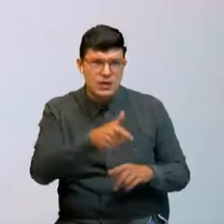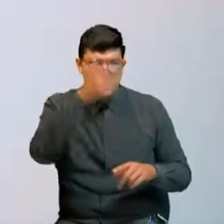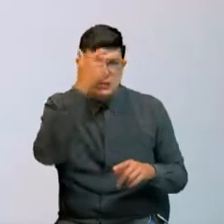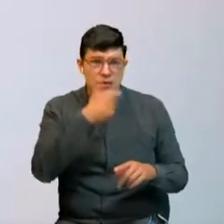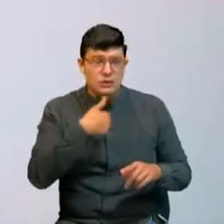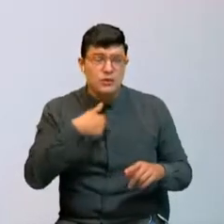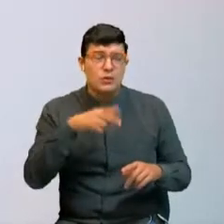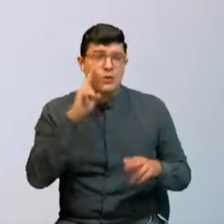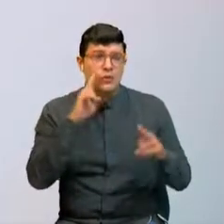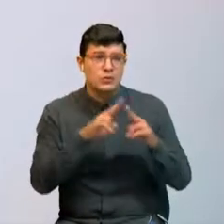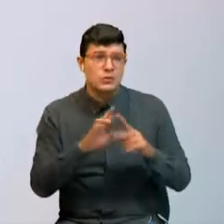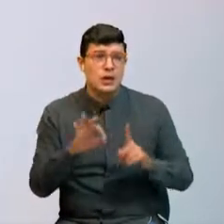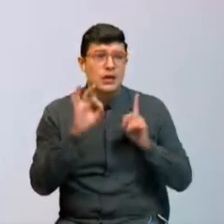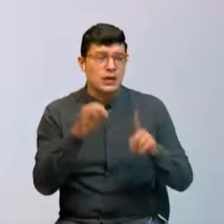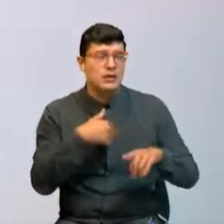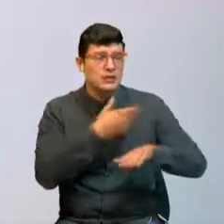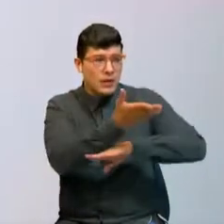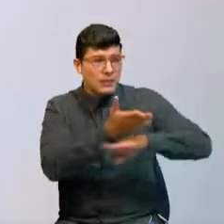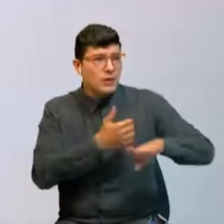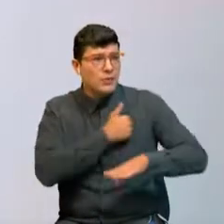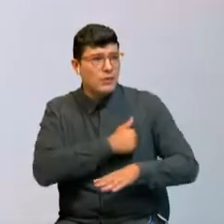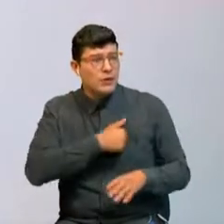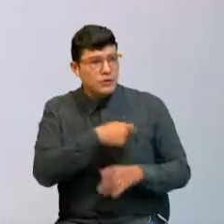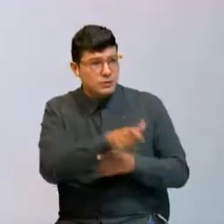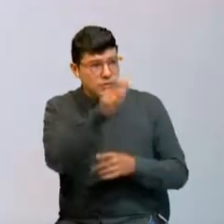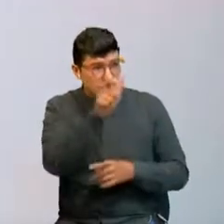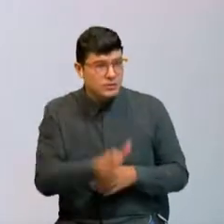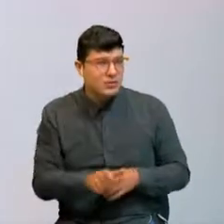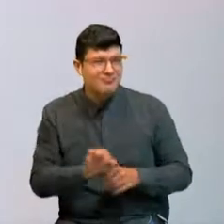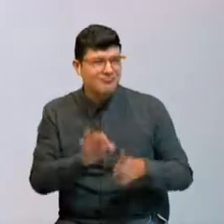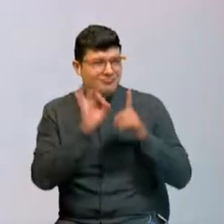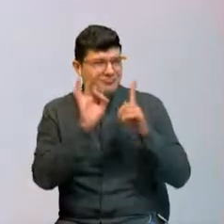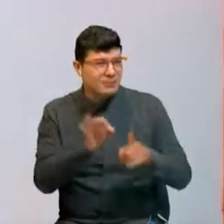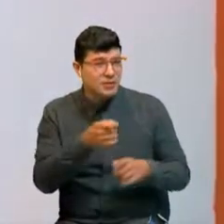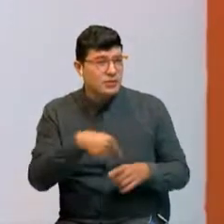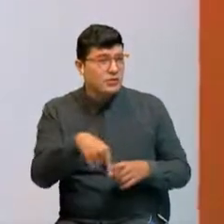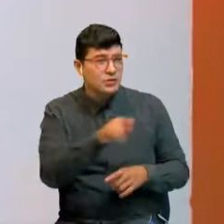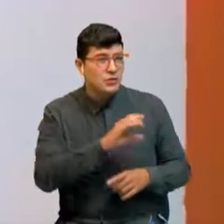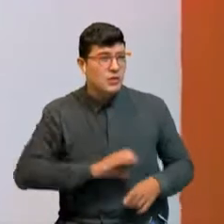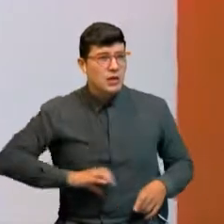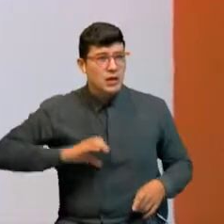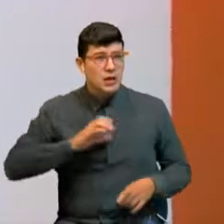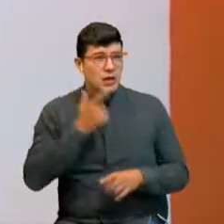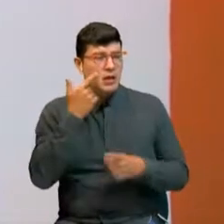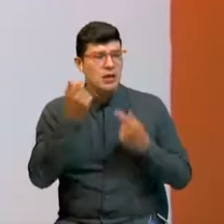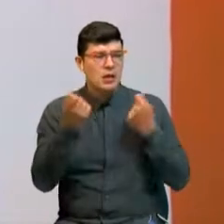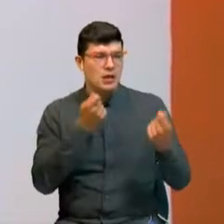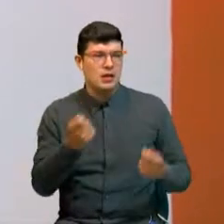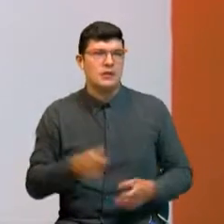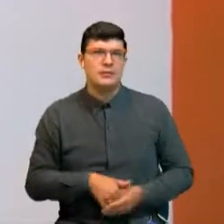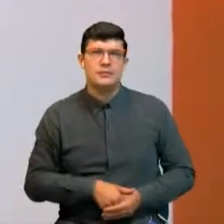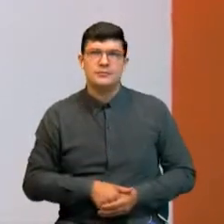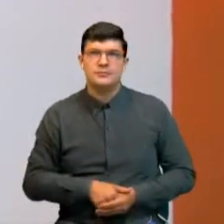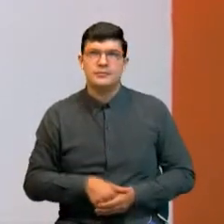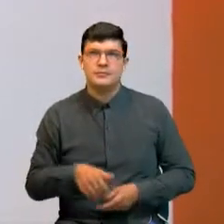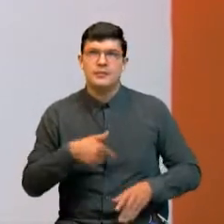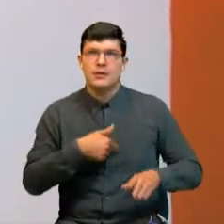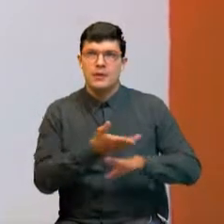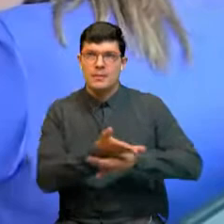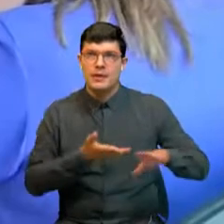es y acudo a la calidad de persona que es para que esas características gobiernen. Le